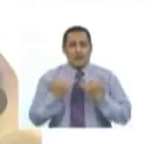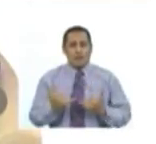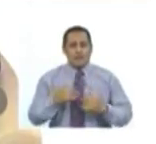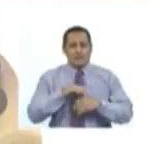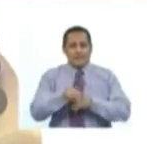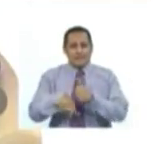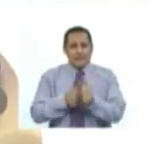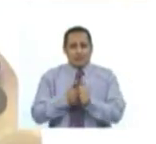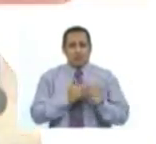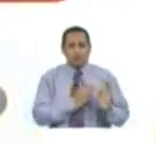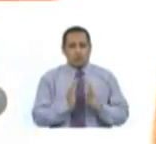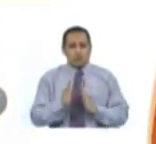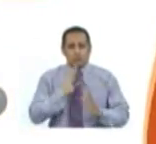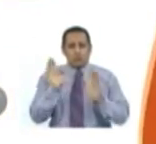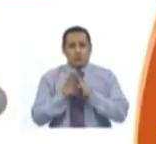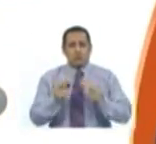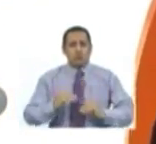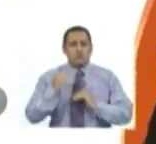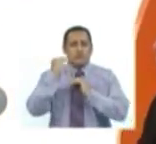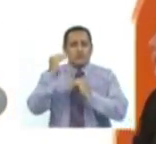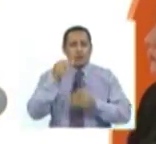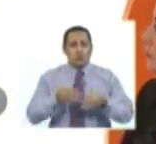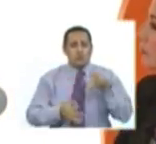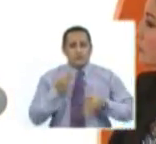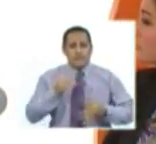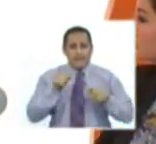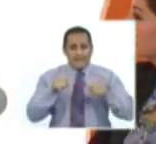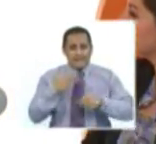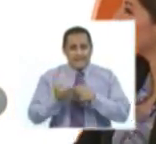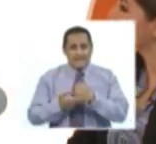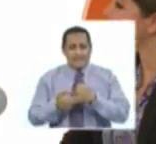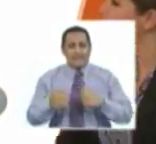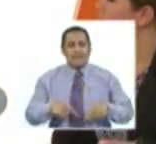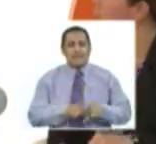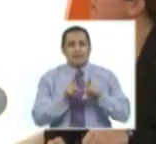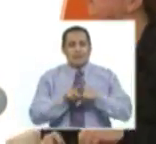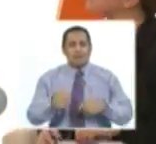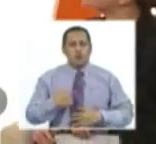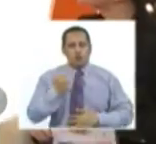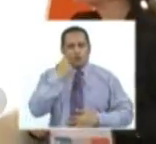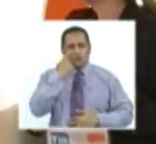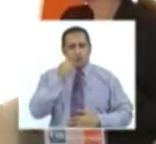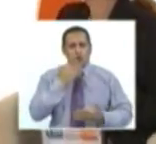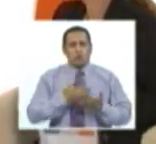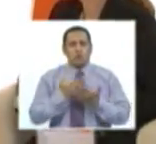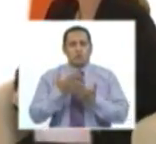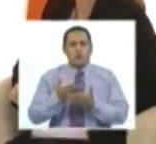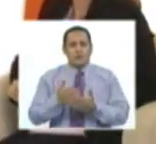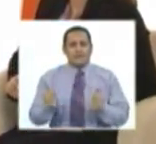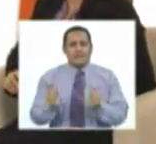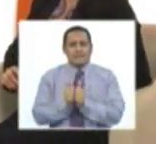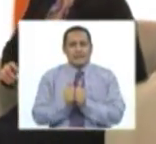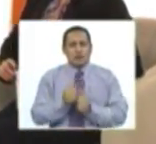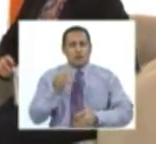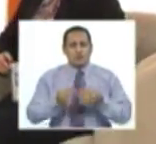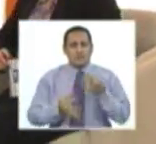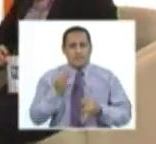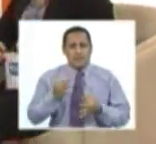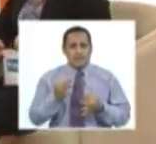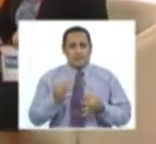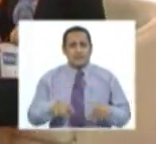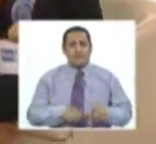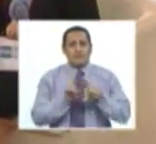proceso. Entonces, en el ámbito jurisdiccional, esta garantía, que también puede ser conocida como tutela jurisdiccional efectiva,